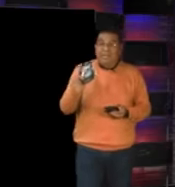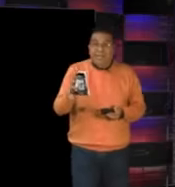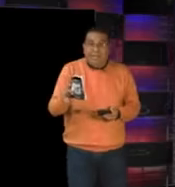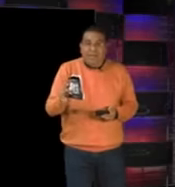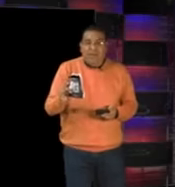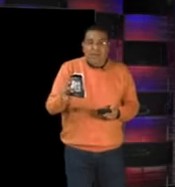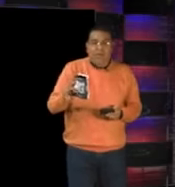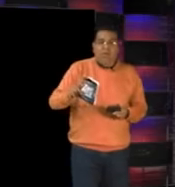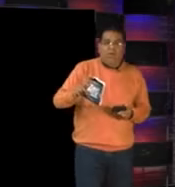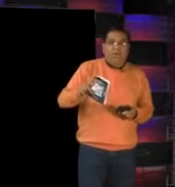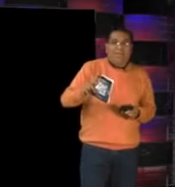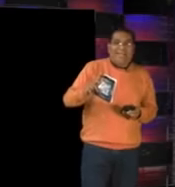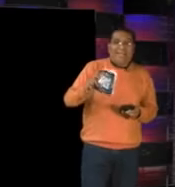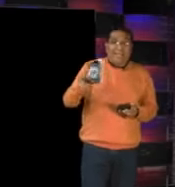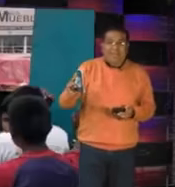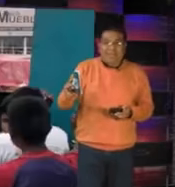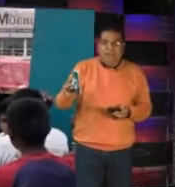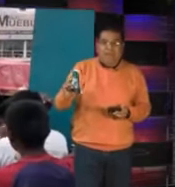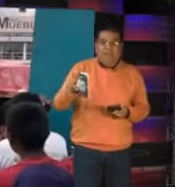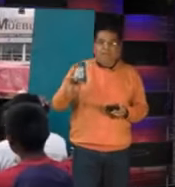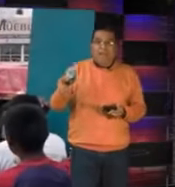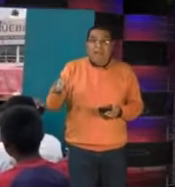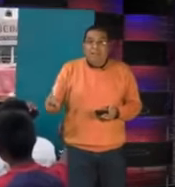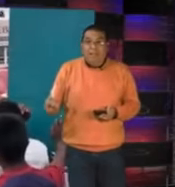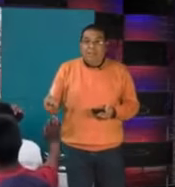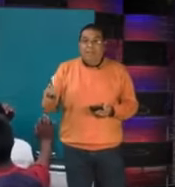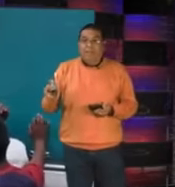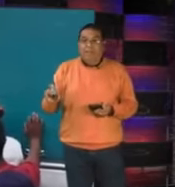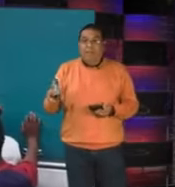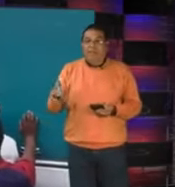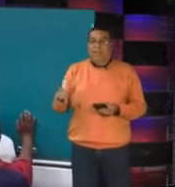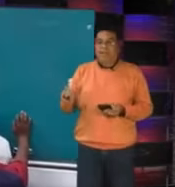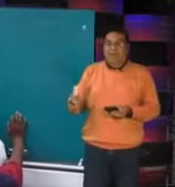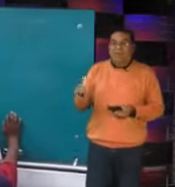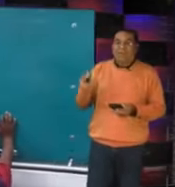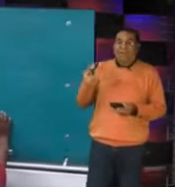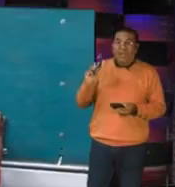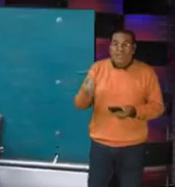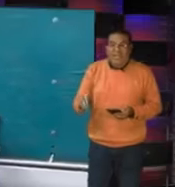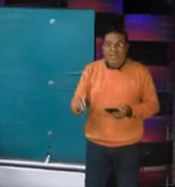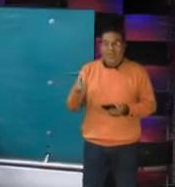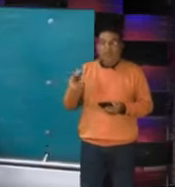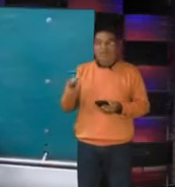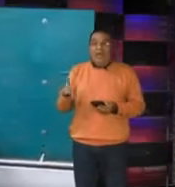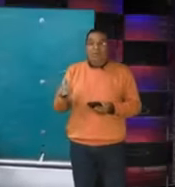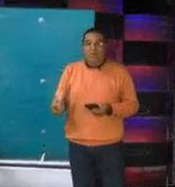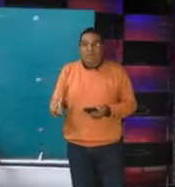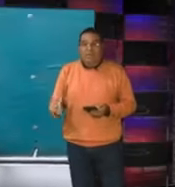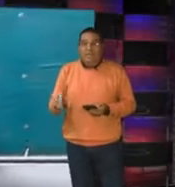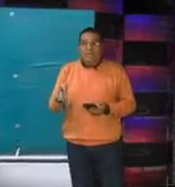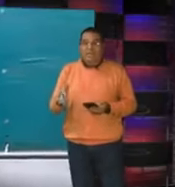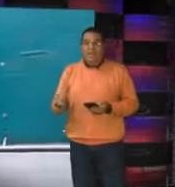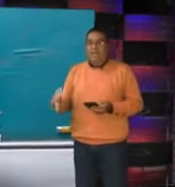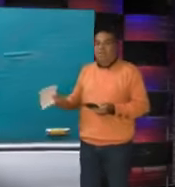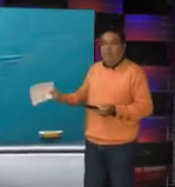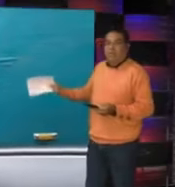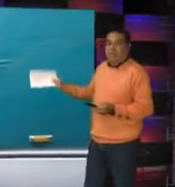hablaba de 7, luego 10, pero finalmente fueron 13 los